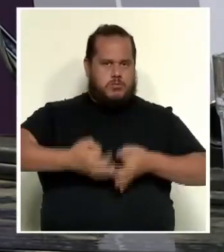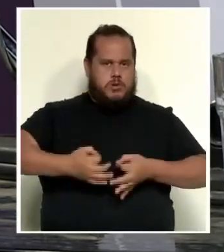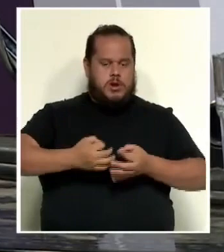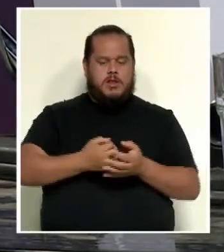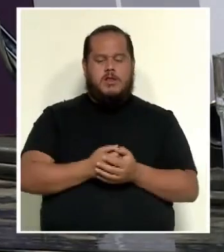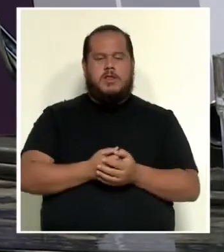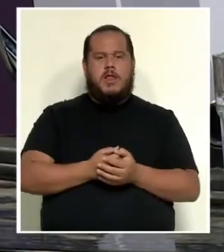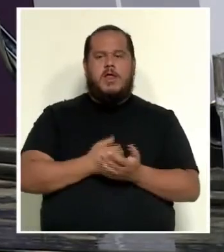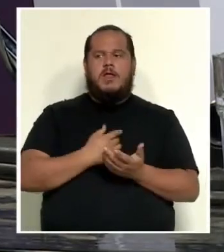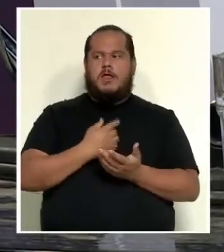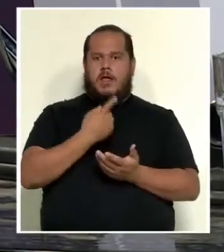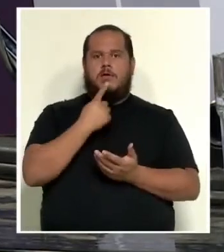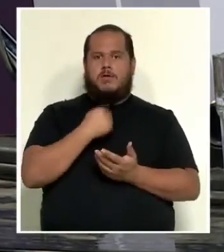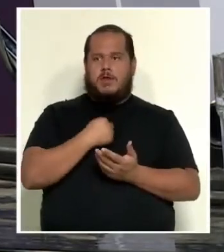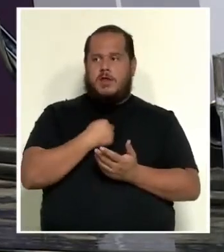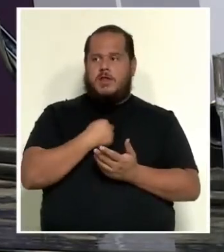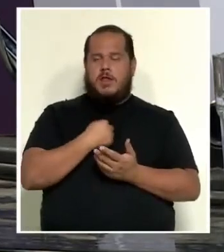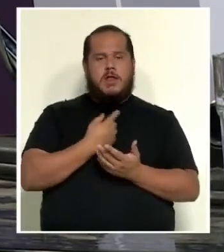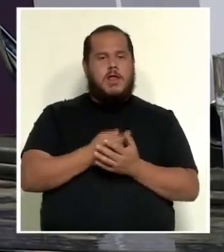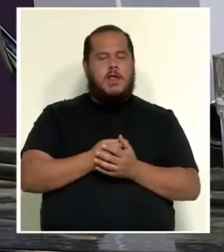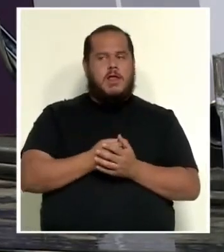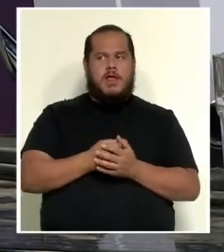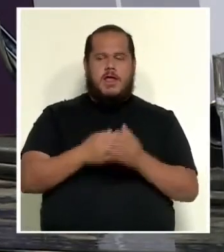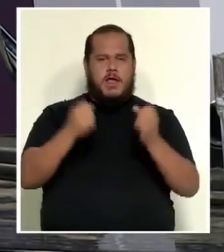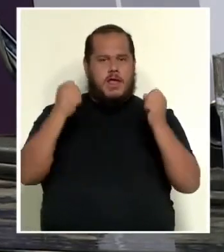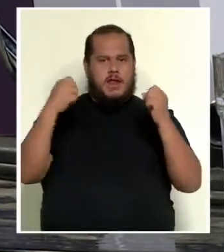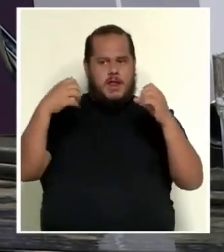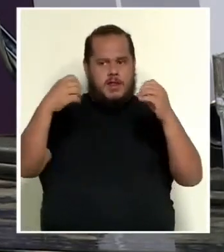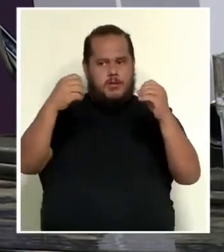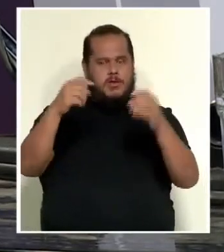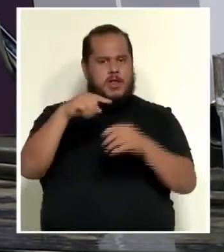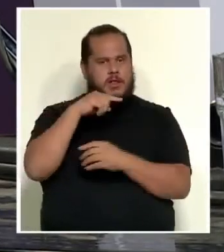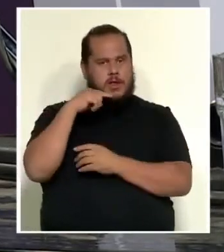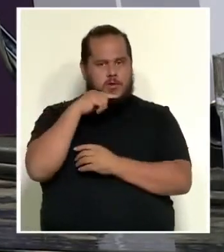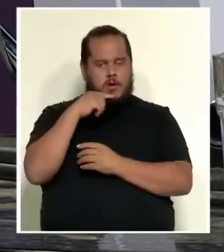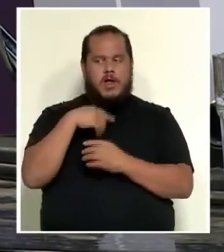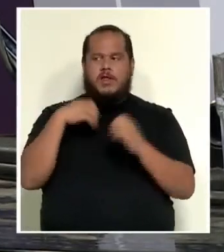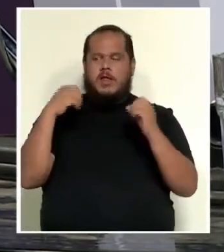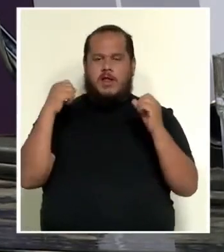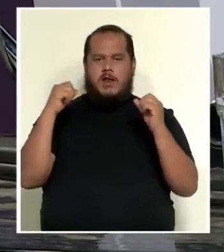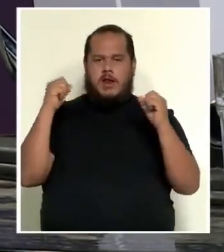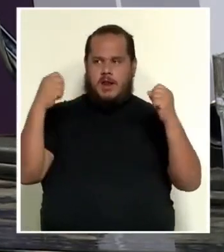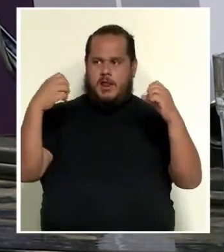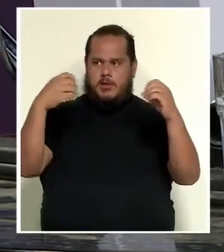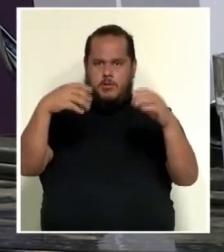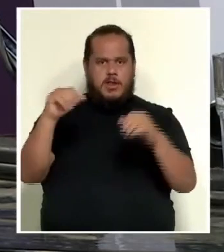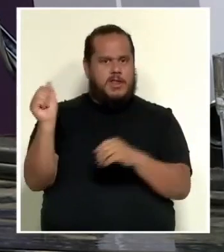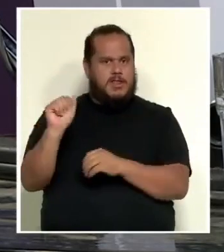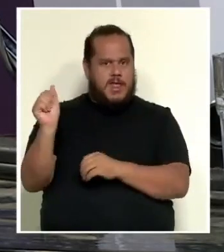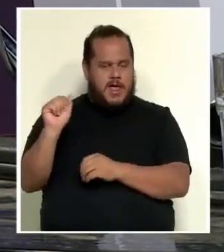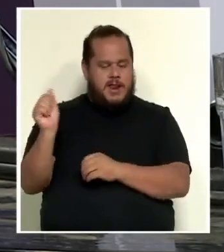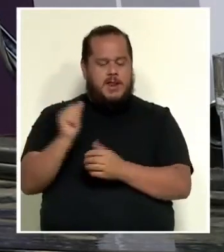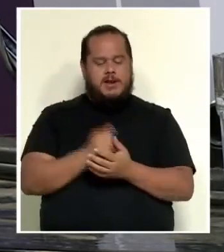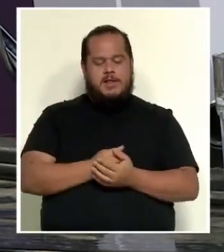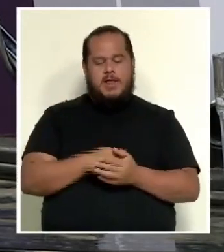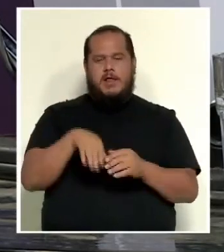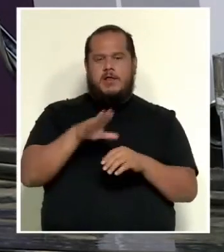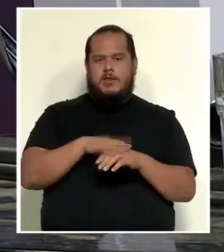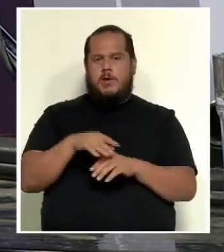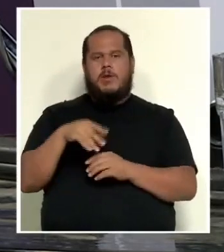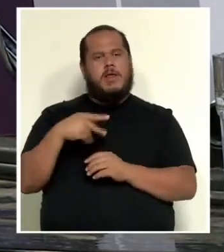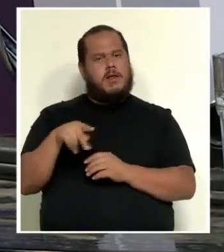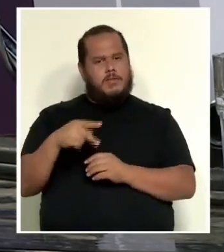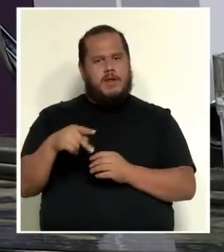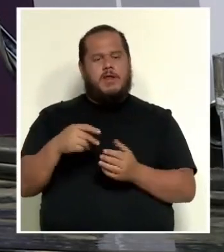que nos marcan las luces rojas, las luces de alerta sobre el